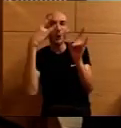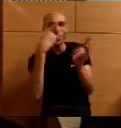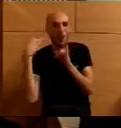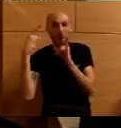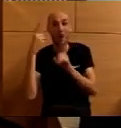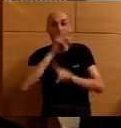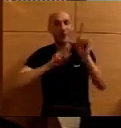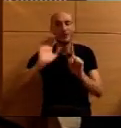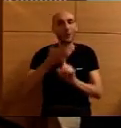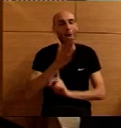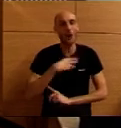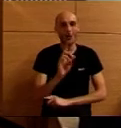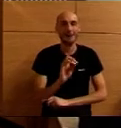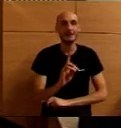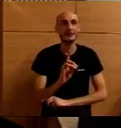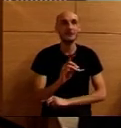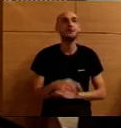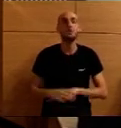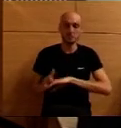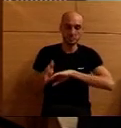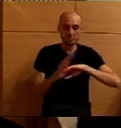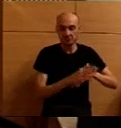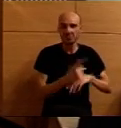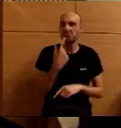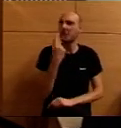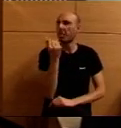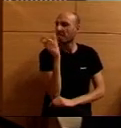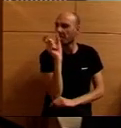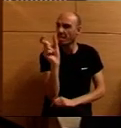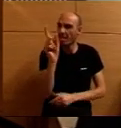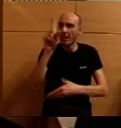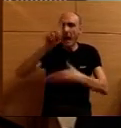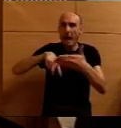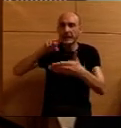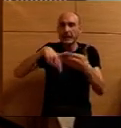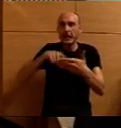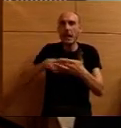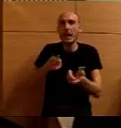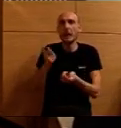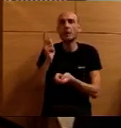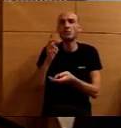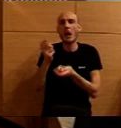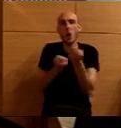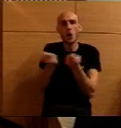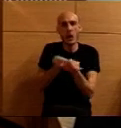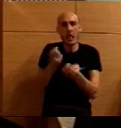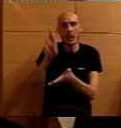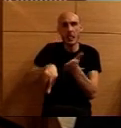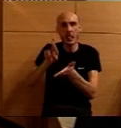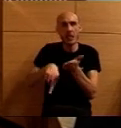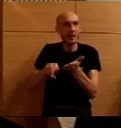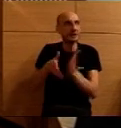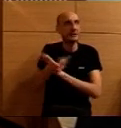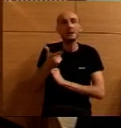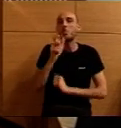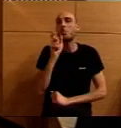problema. De lo demás de la intervención, del precio del alquiler, de la seguridad jurídica del arrendatario, como le dije antes, un